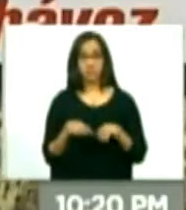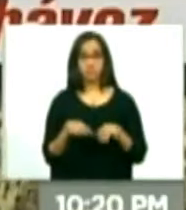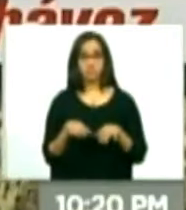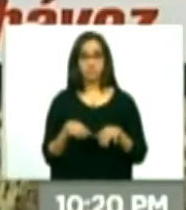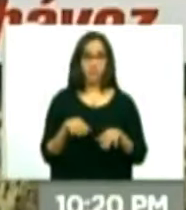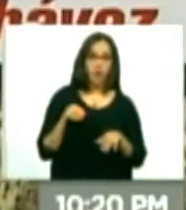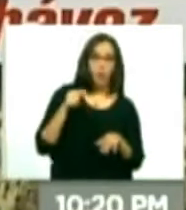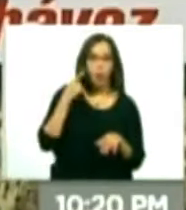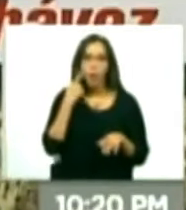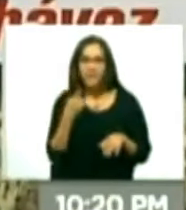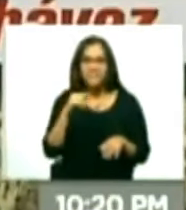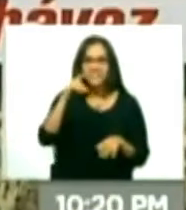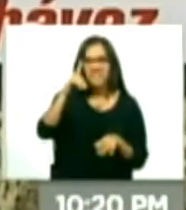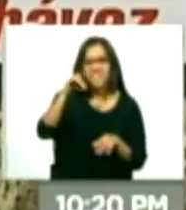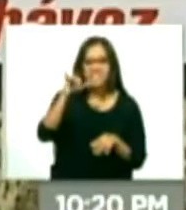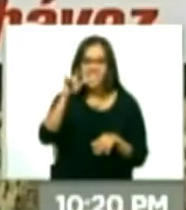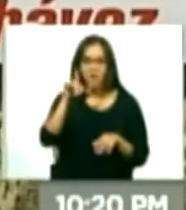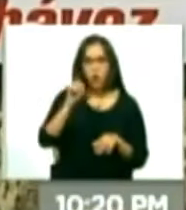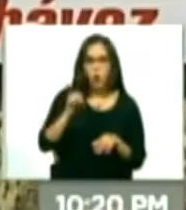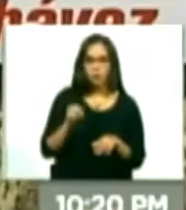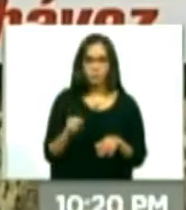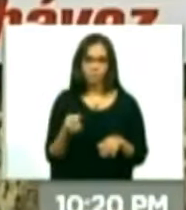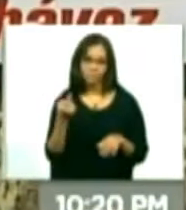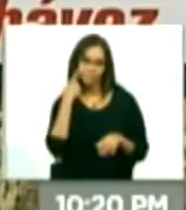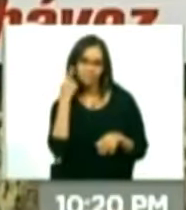guardia, para que te la chupéis.